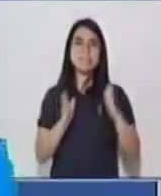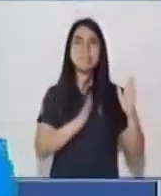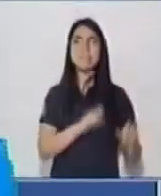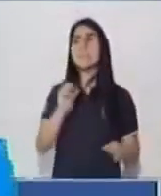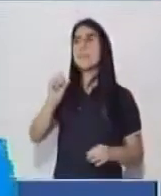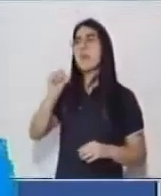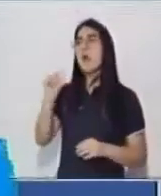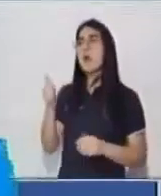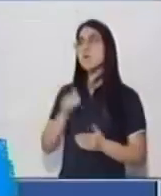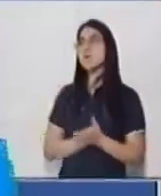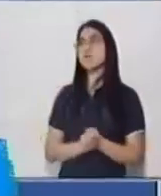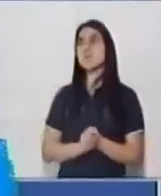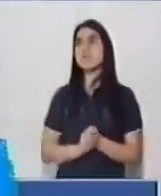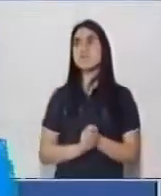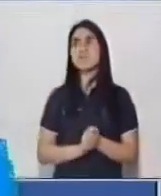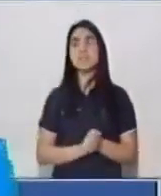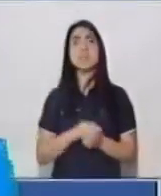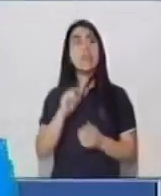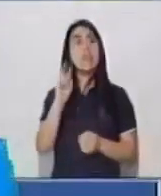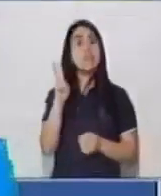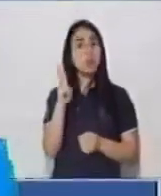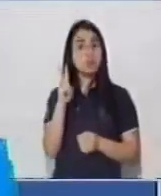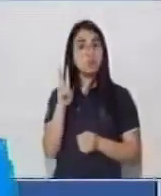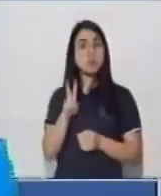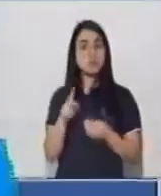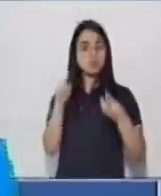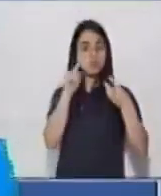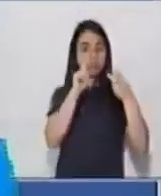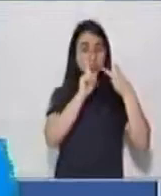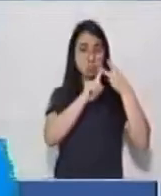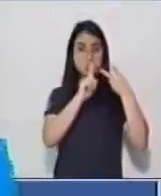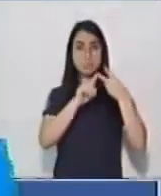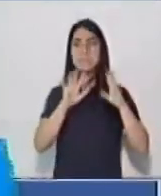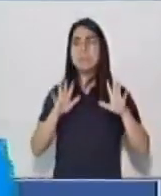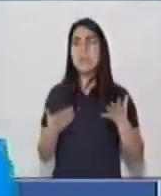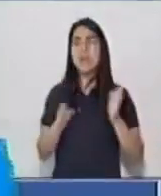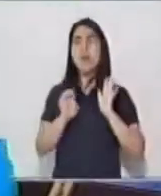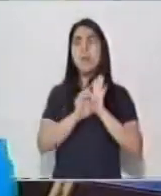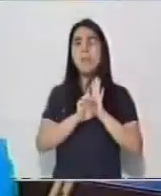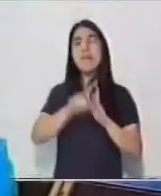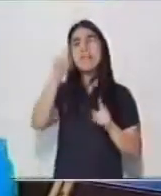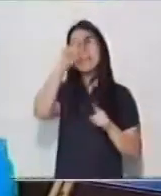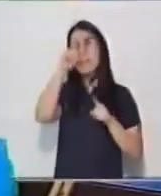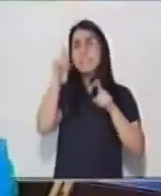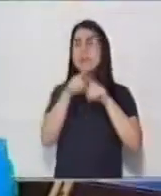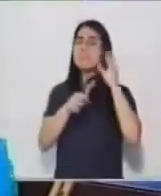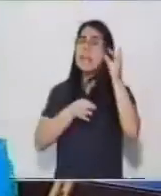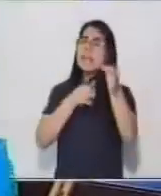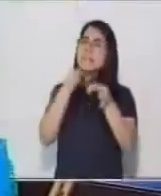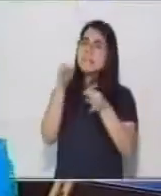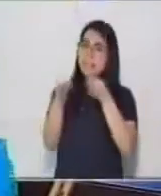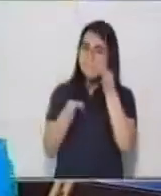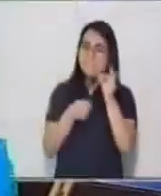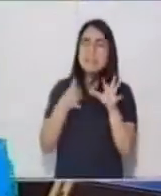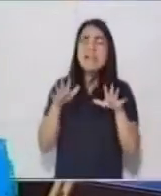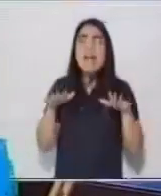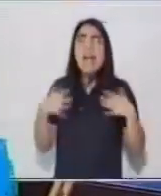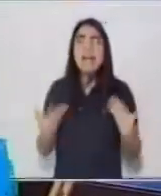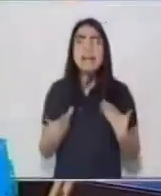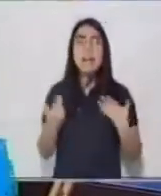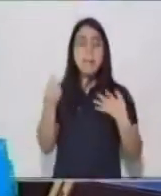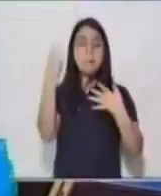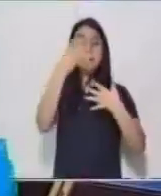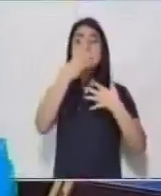Si vamos a la construcción de la casa, pues sí nos va a decir, va a necesitar terreno, plano,